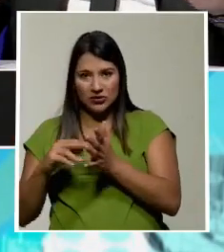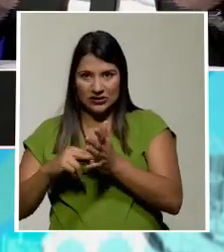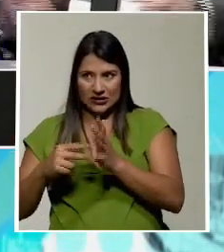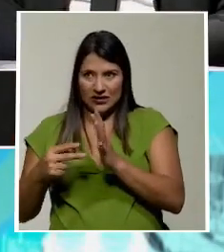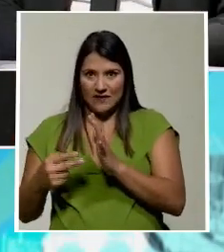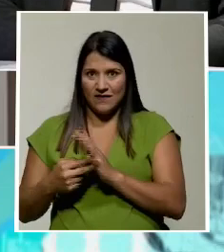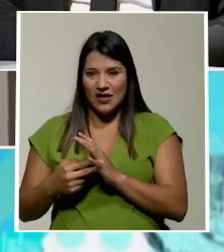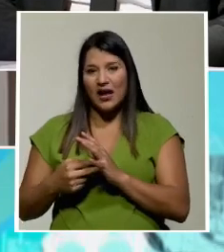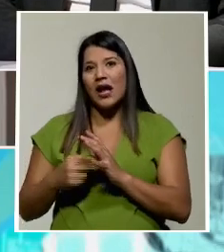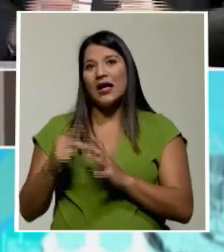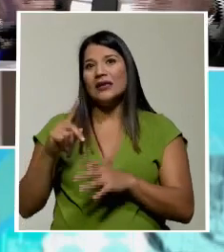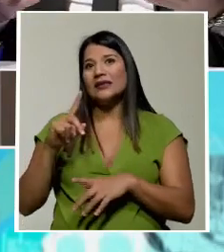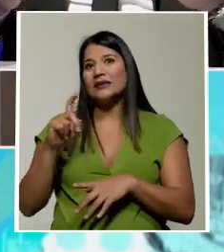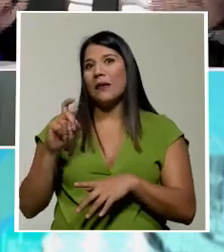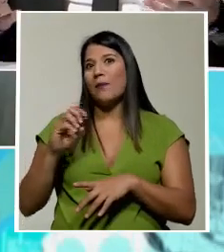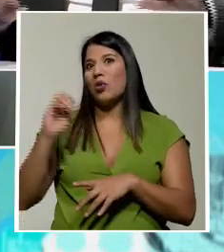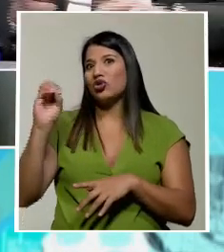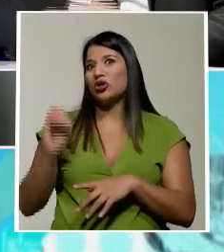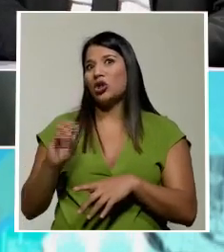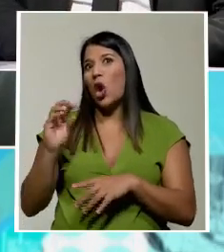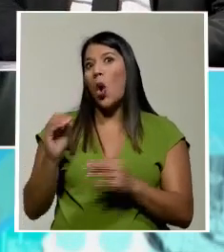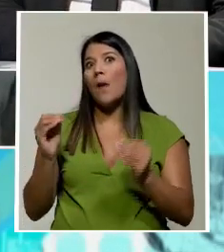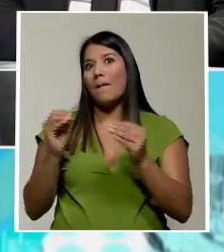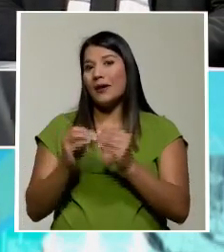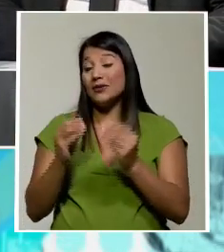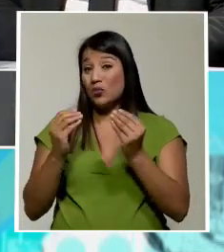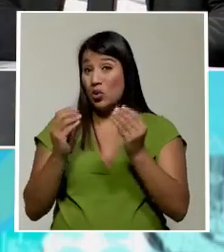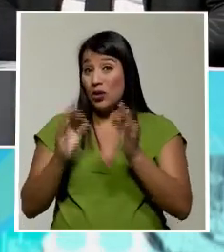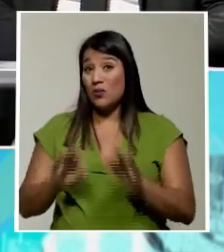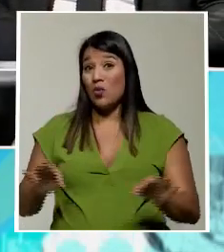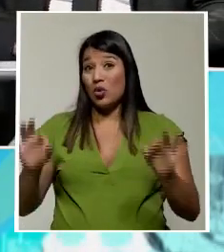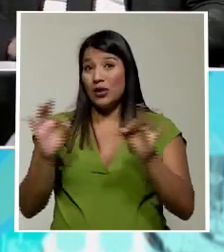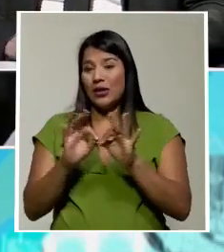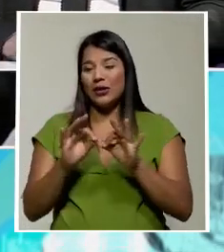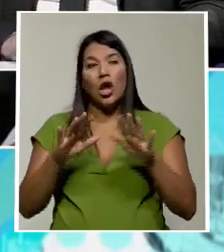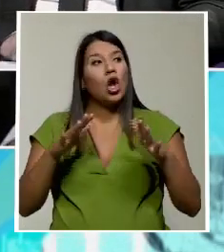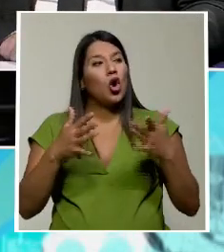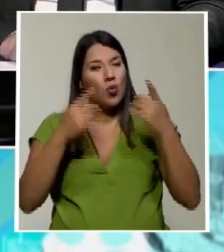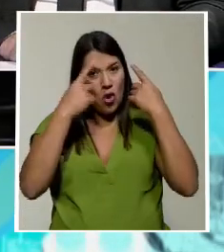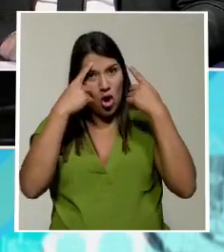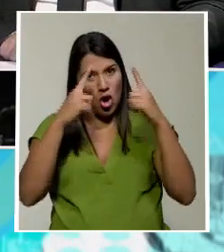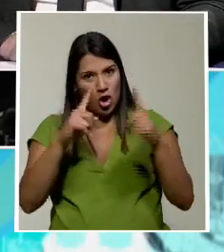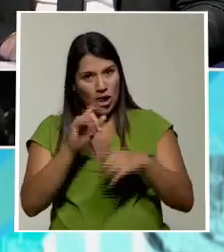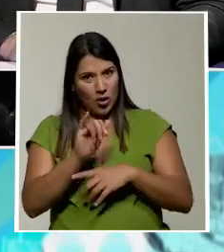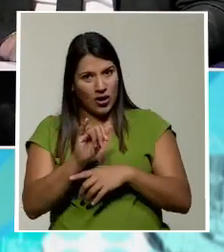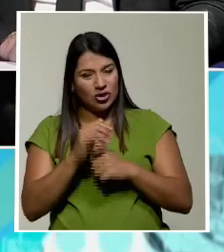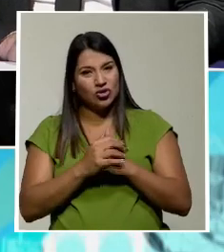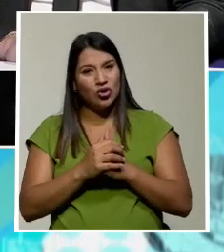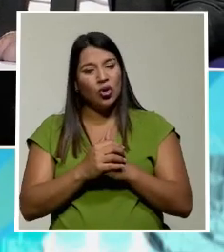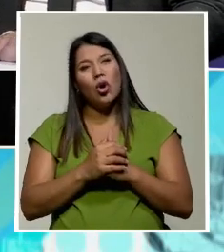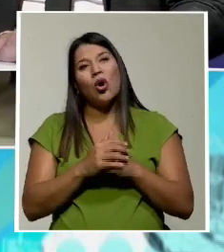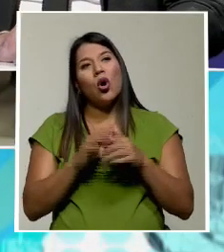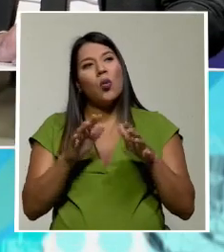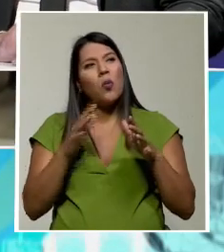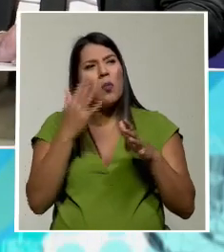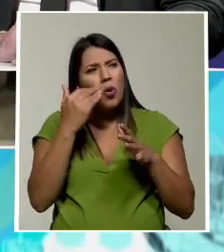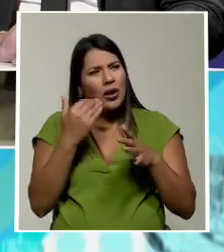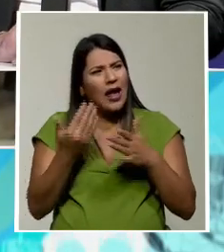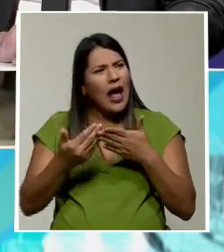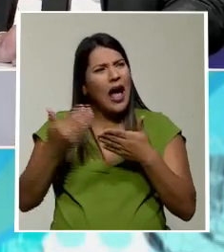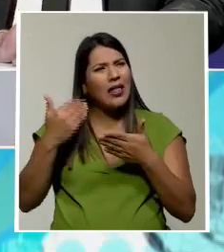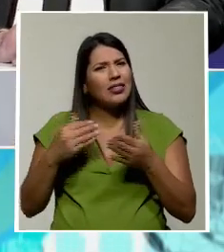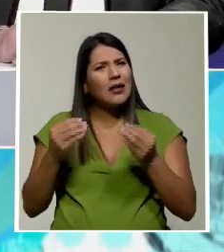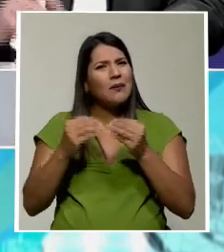más del 100%. Es algo muy importante. ¿Y cómo hicieron eso? Digamos, ¿en dónde estaba la sobreestimación de